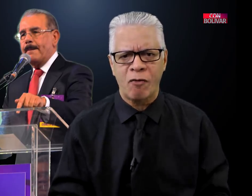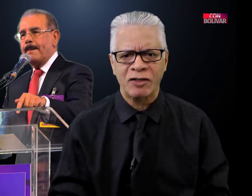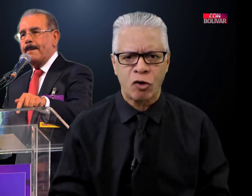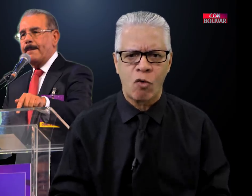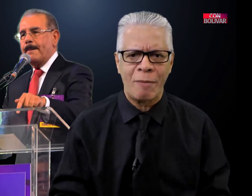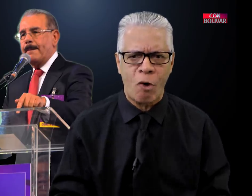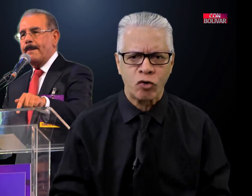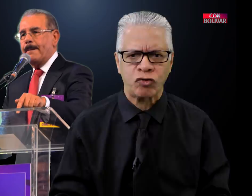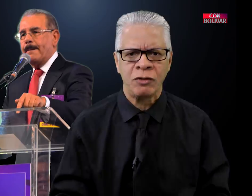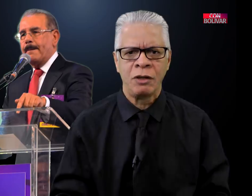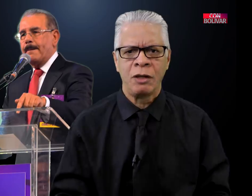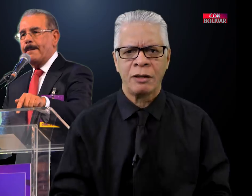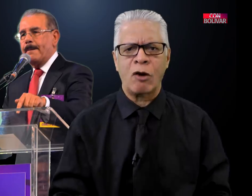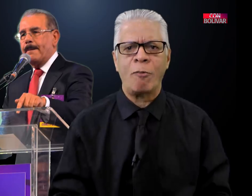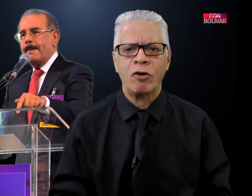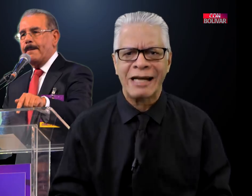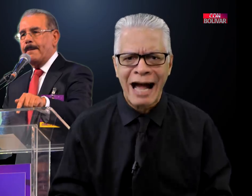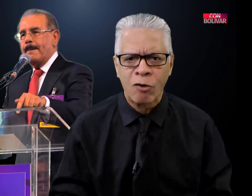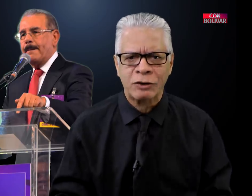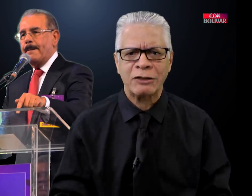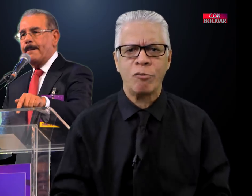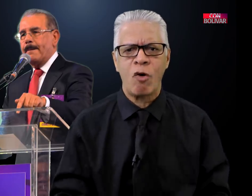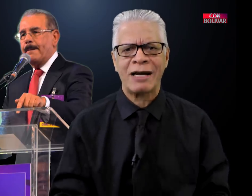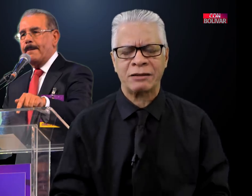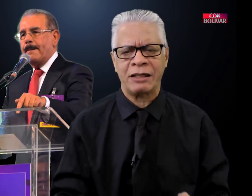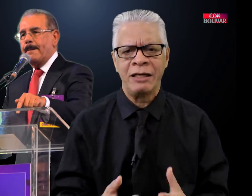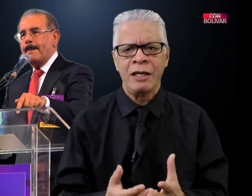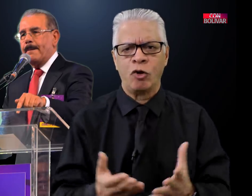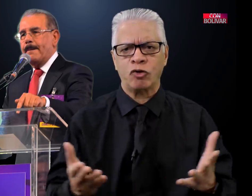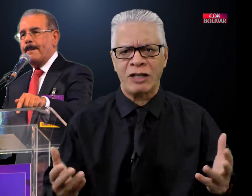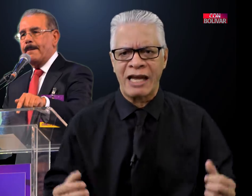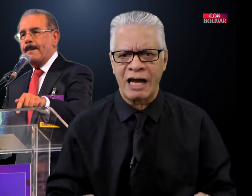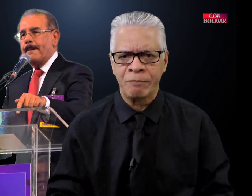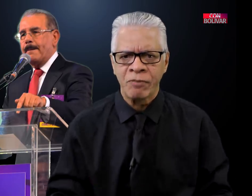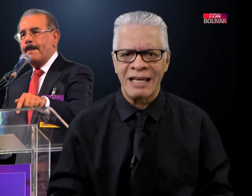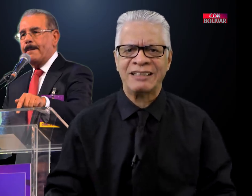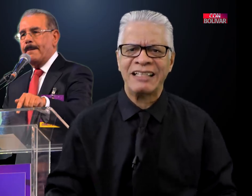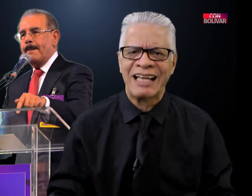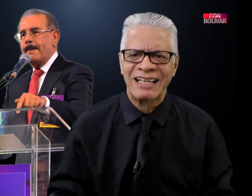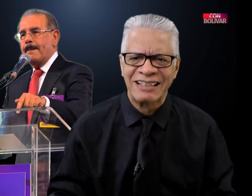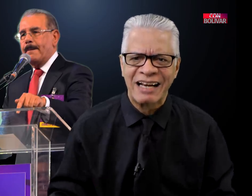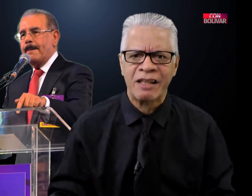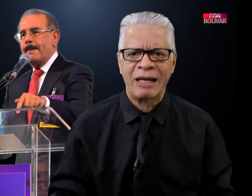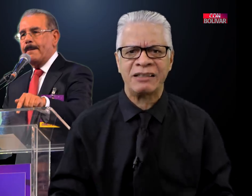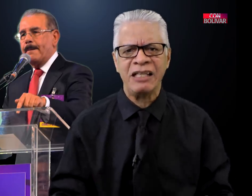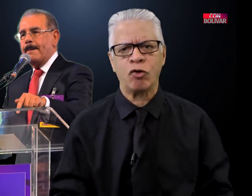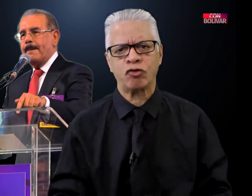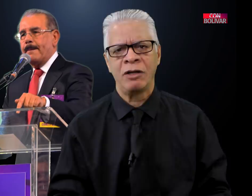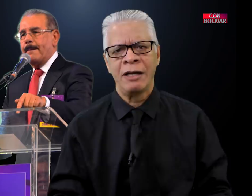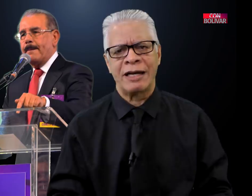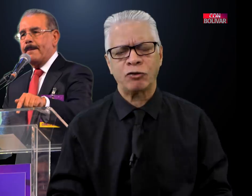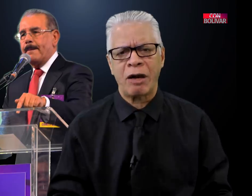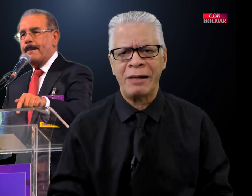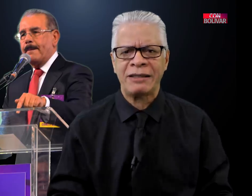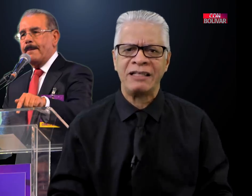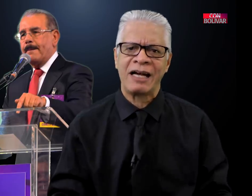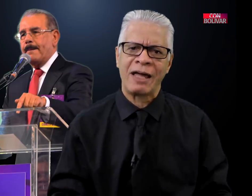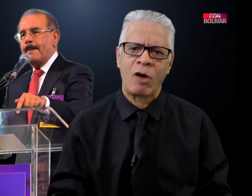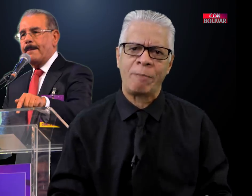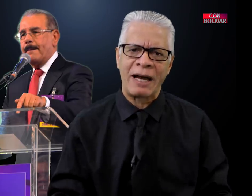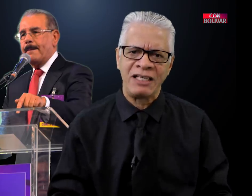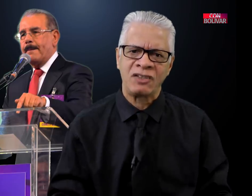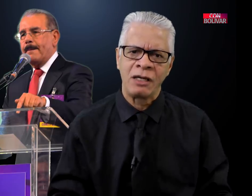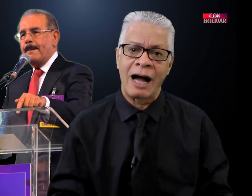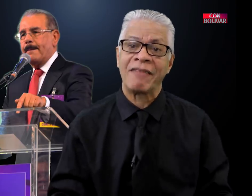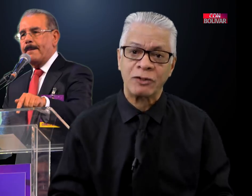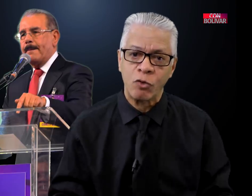fenecido profesor Juan Bosch, que como regalo tras su muerte nos deja este zarzar de bandidos que solamente han llegado